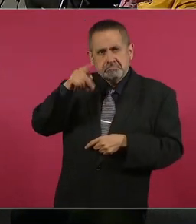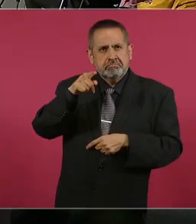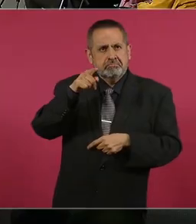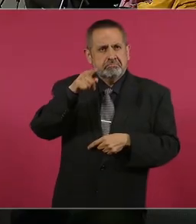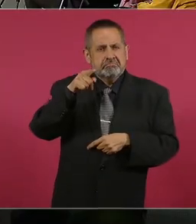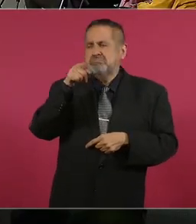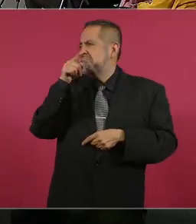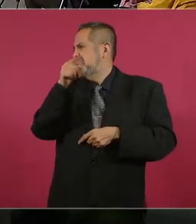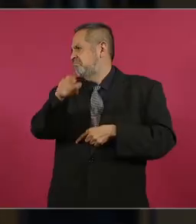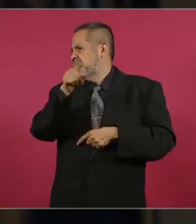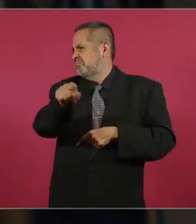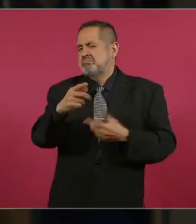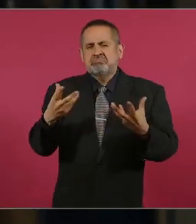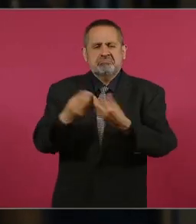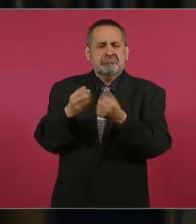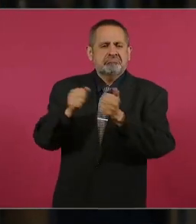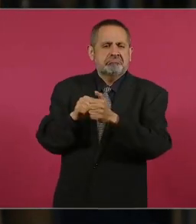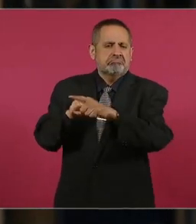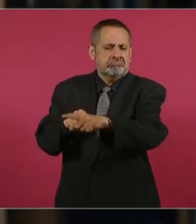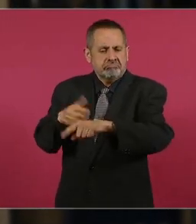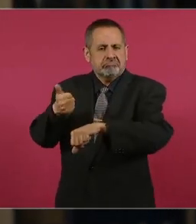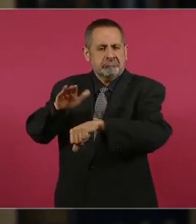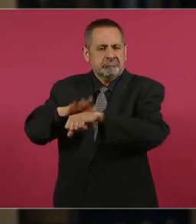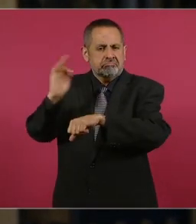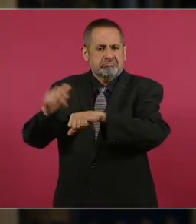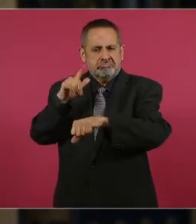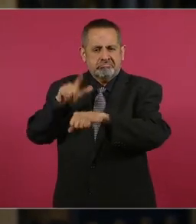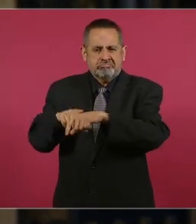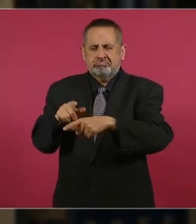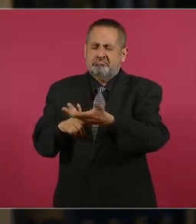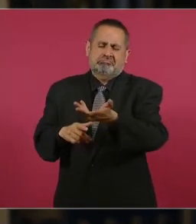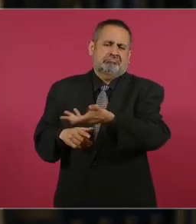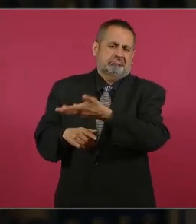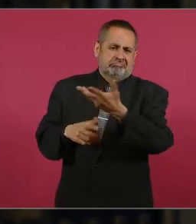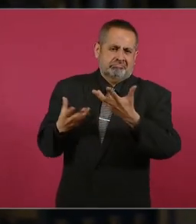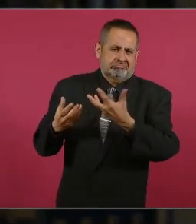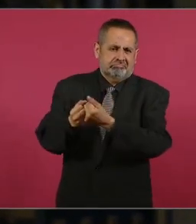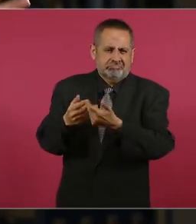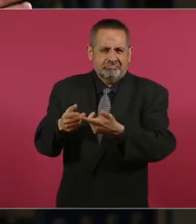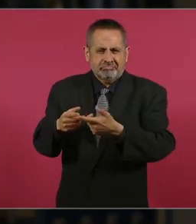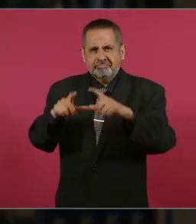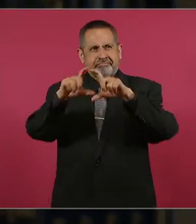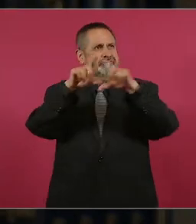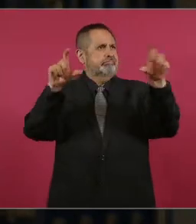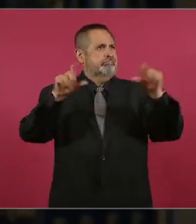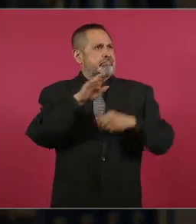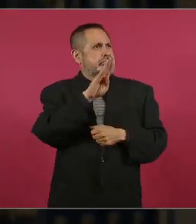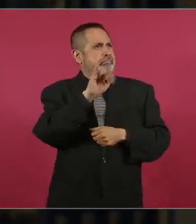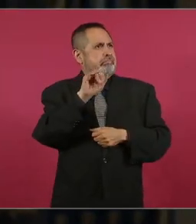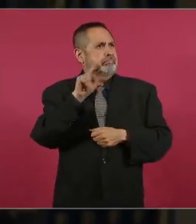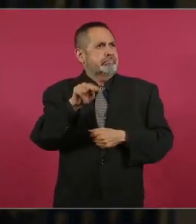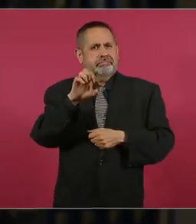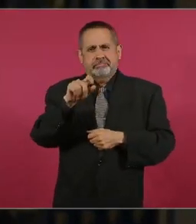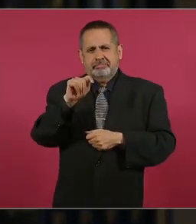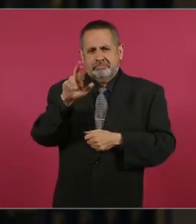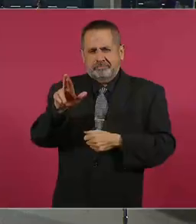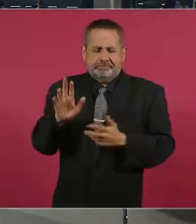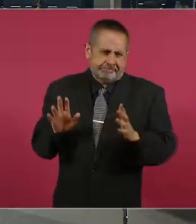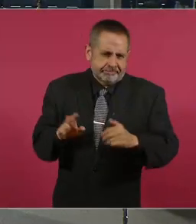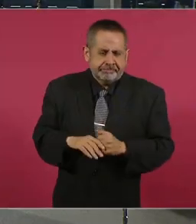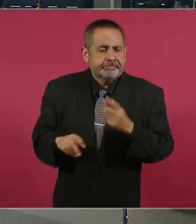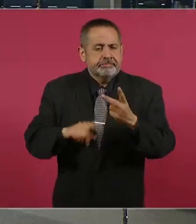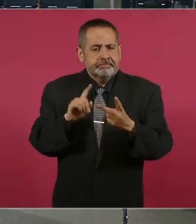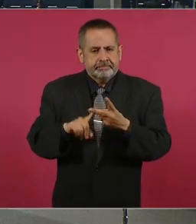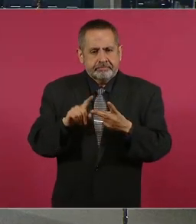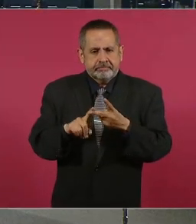estar relacionado con un tema de su administración o con un tema estatal por el nombre de Auditorio del Bienestar. Eso en una primera